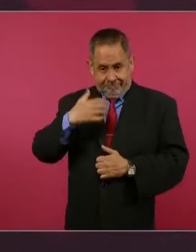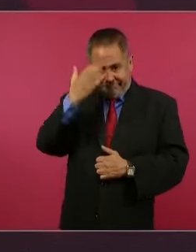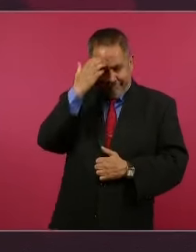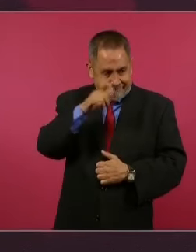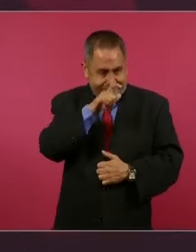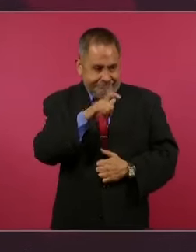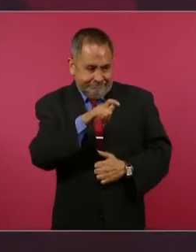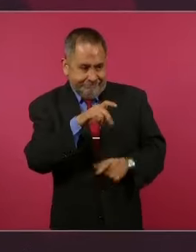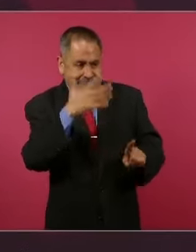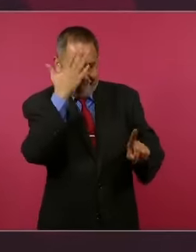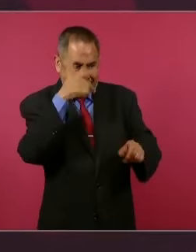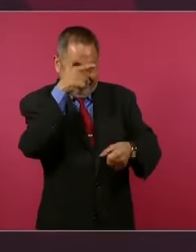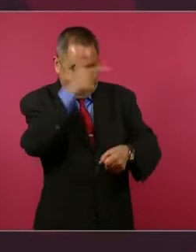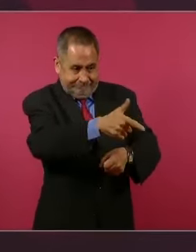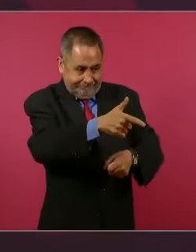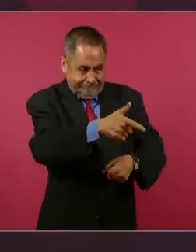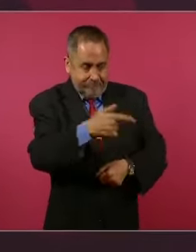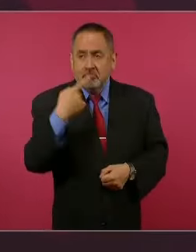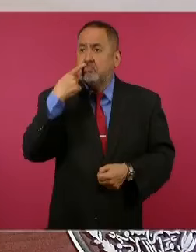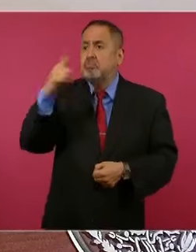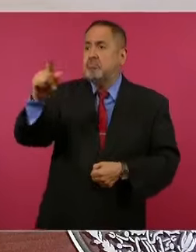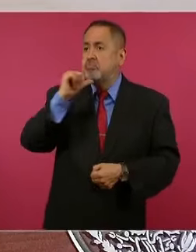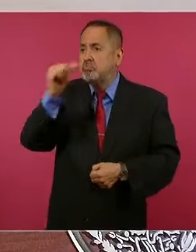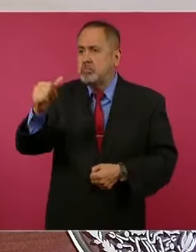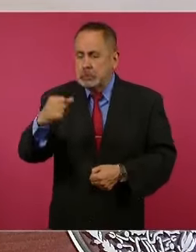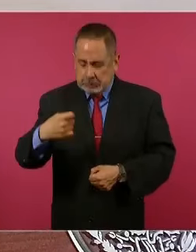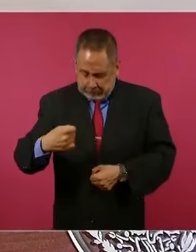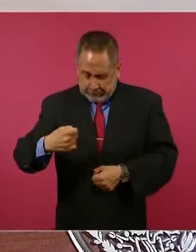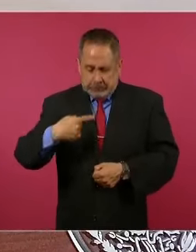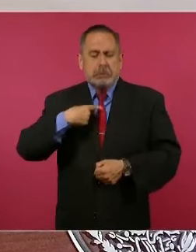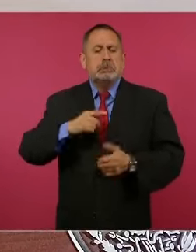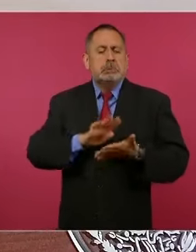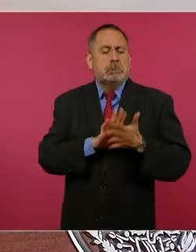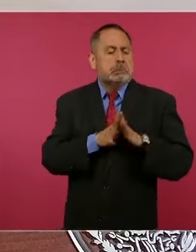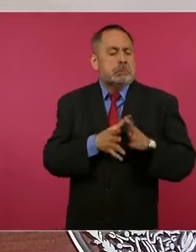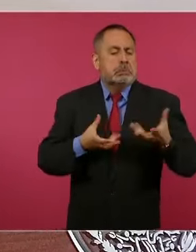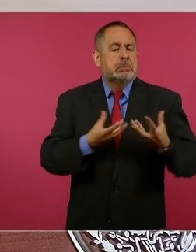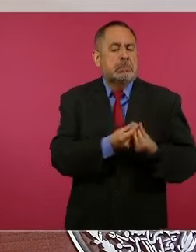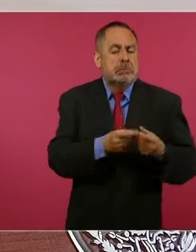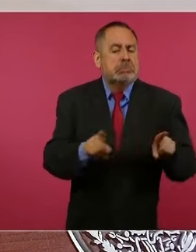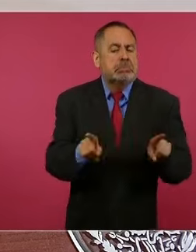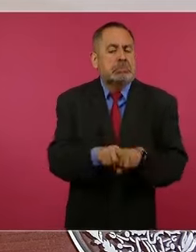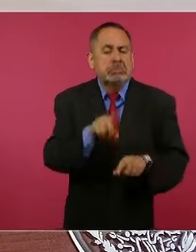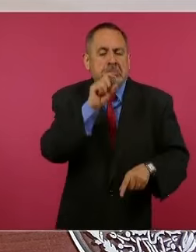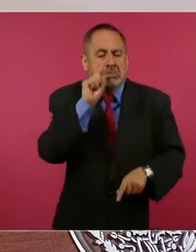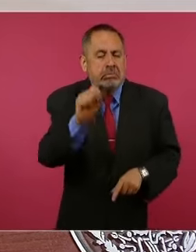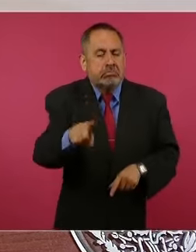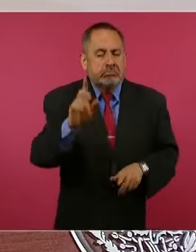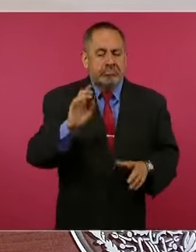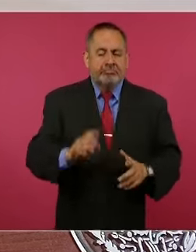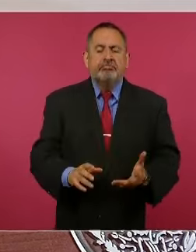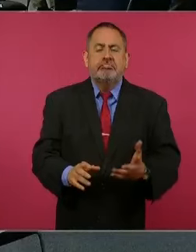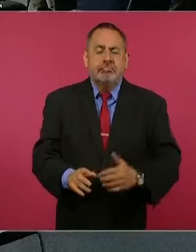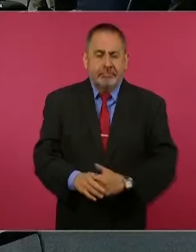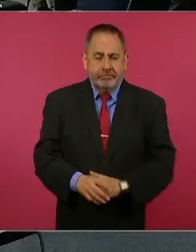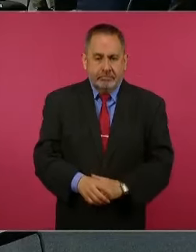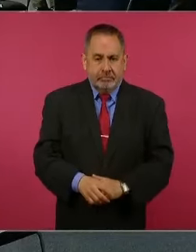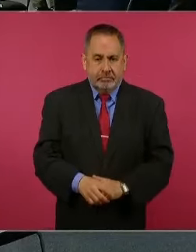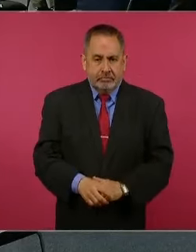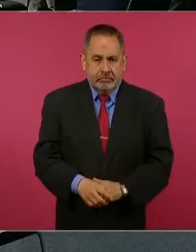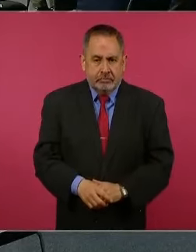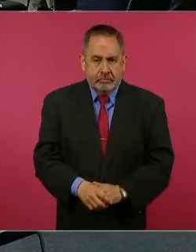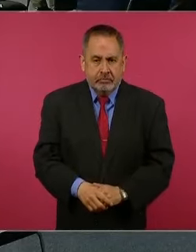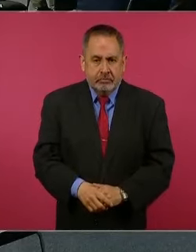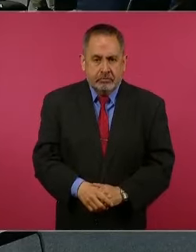delito y no lo denuncia se convierte en cómplice